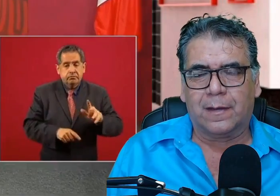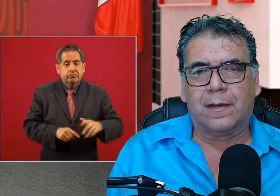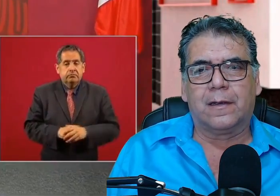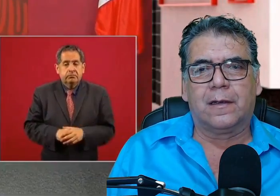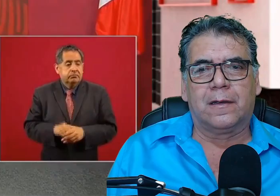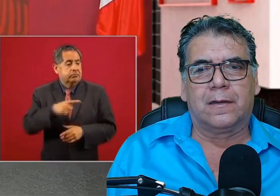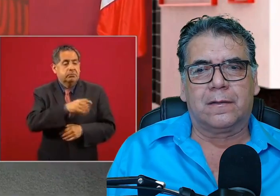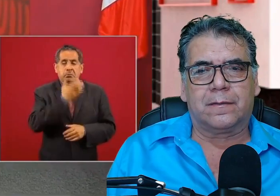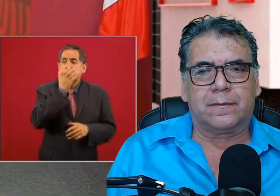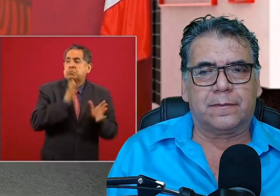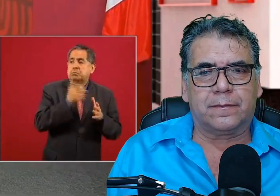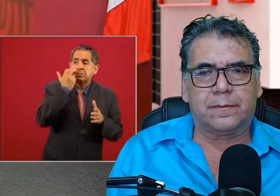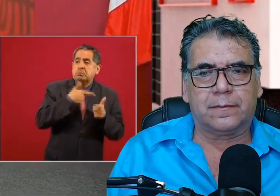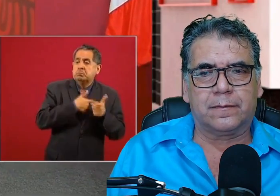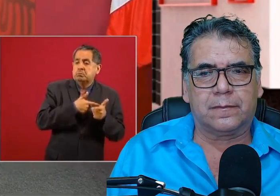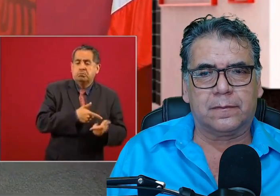conservadores.